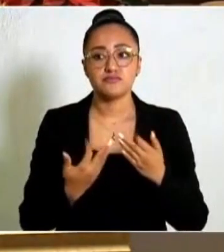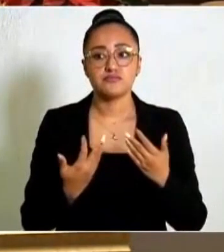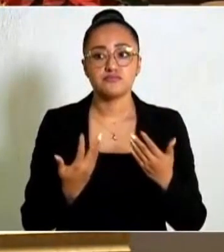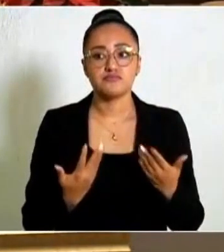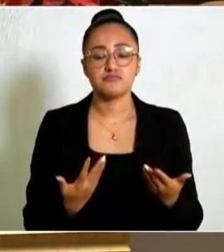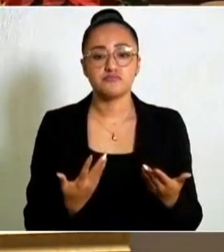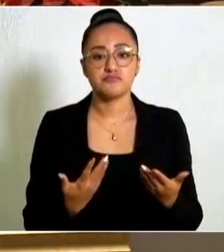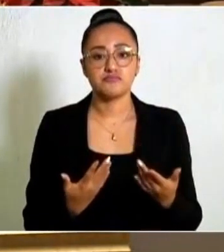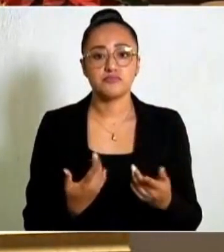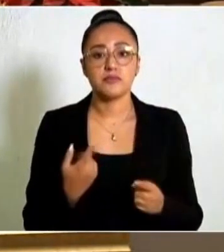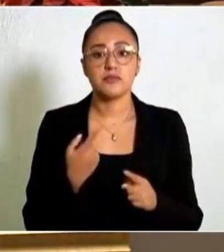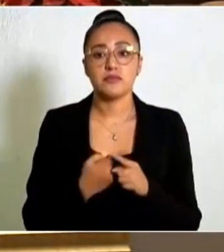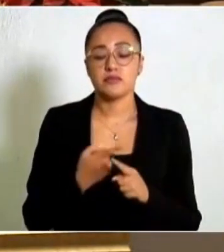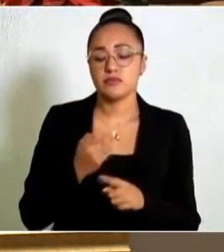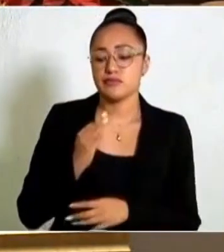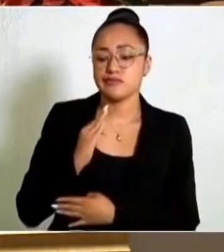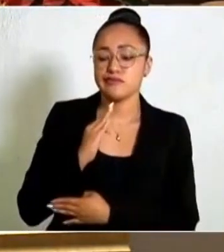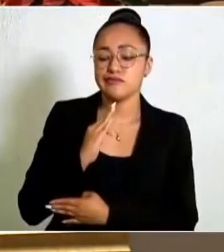las autorizaciones